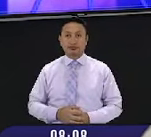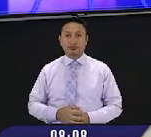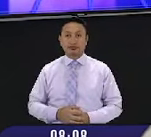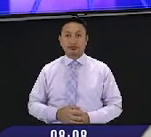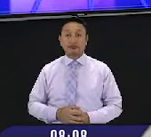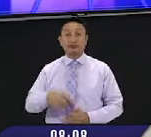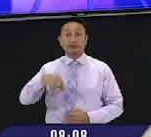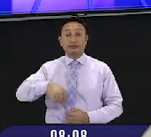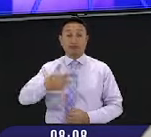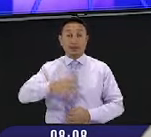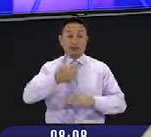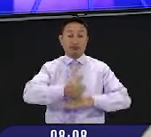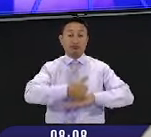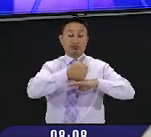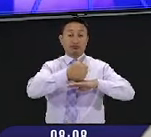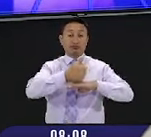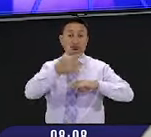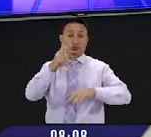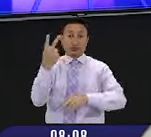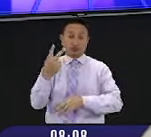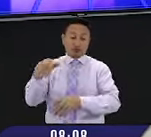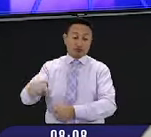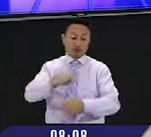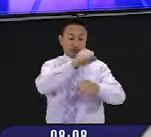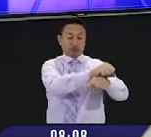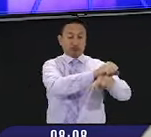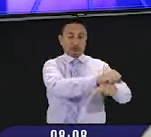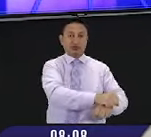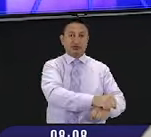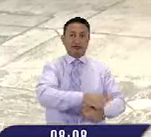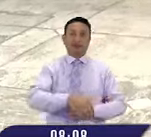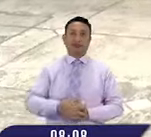fue puesto a disposición de las autoridades. Miremos.